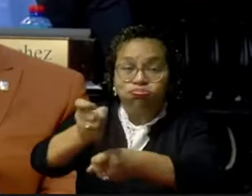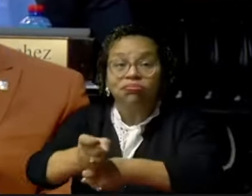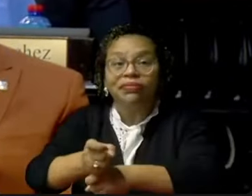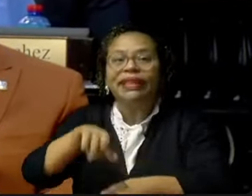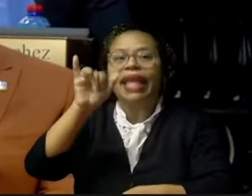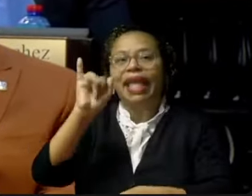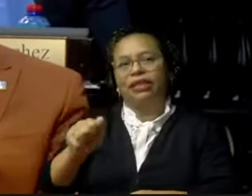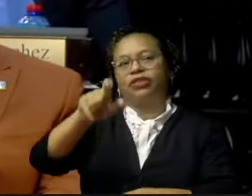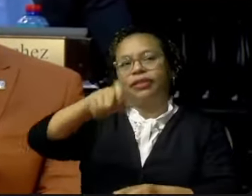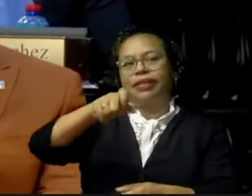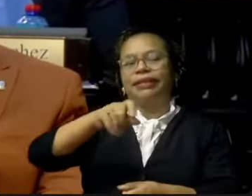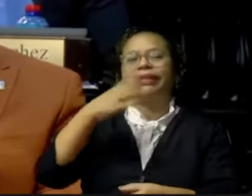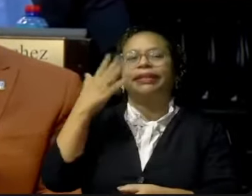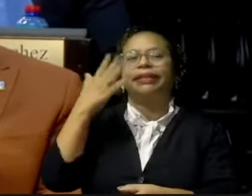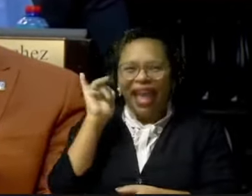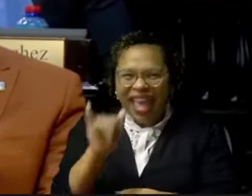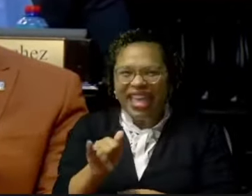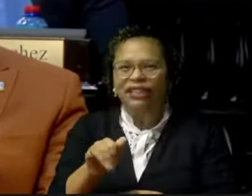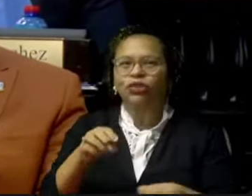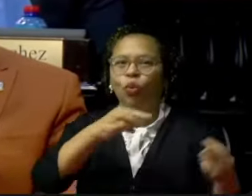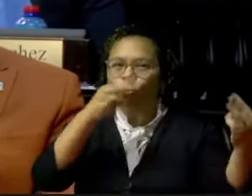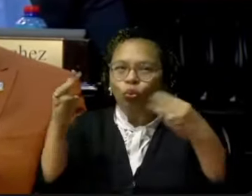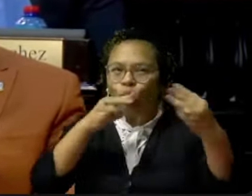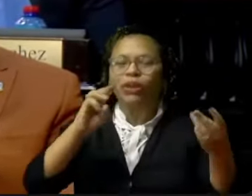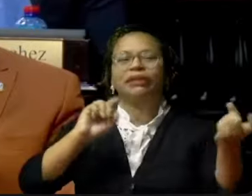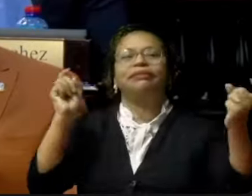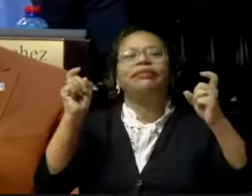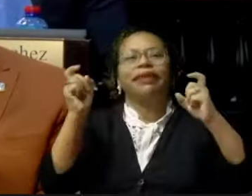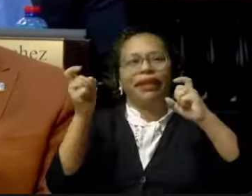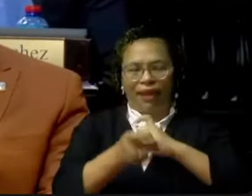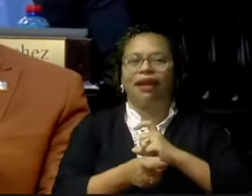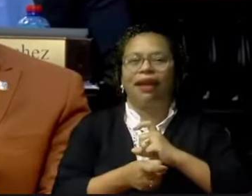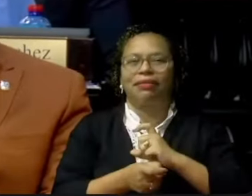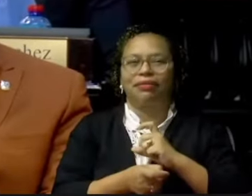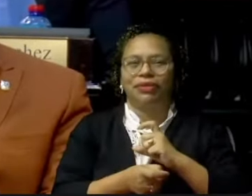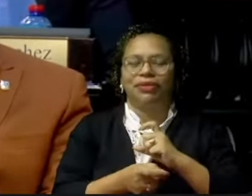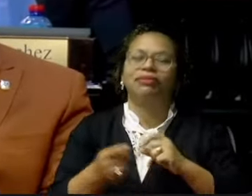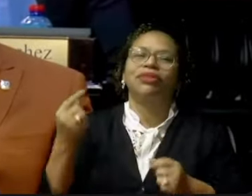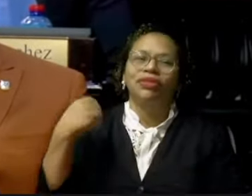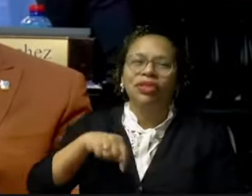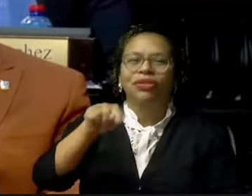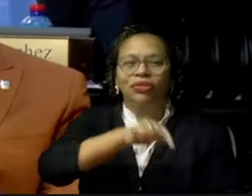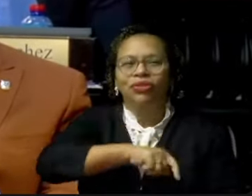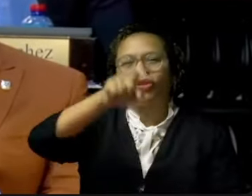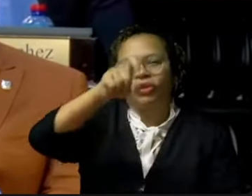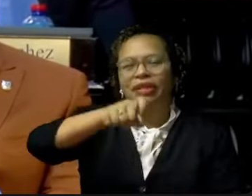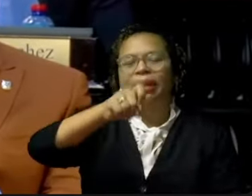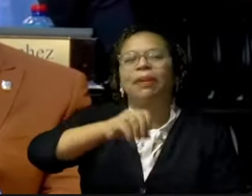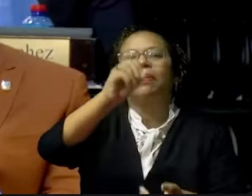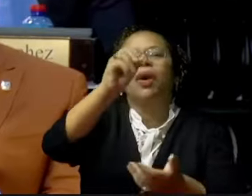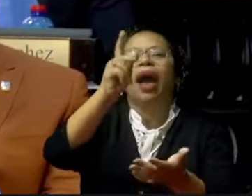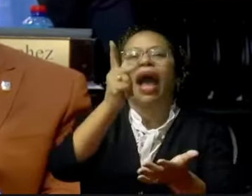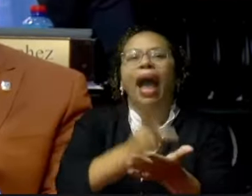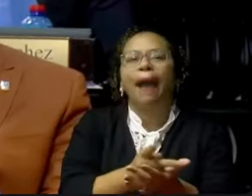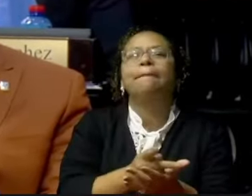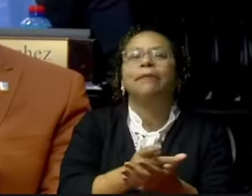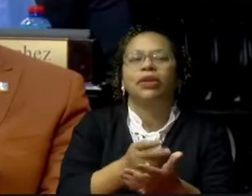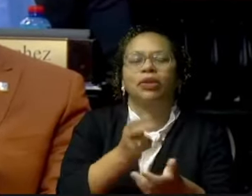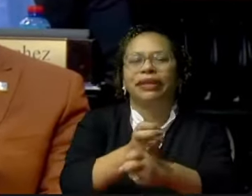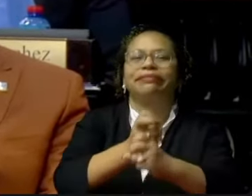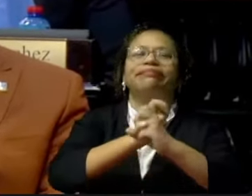justificaciones nos convoca a nosotros en este momento de crisis a aprobar este financiamiento, porque tiene un fin